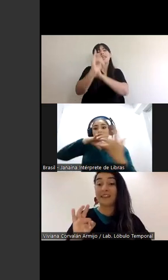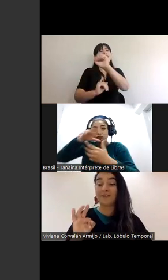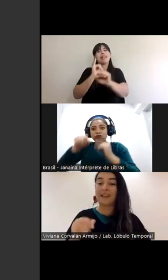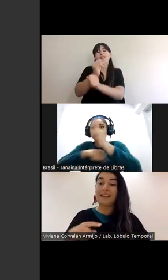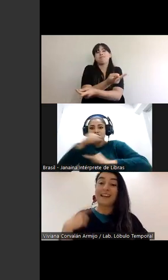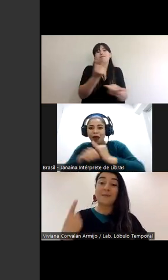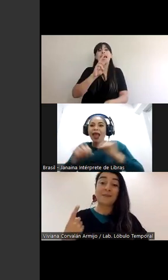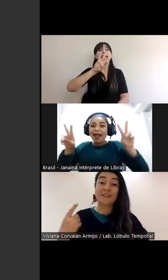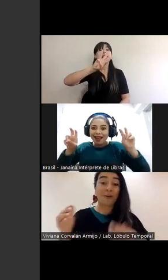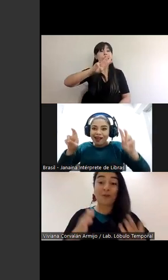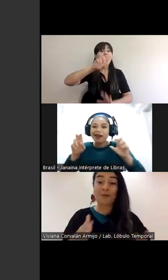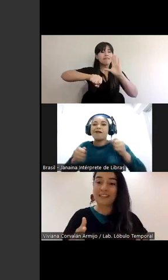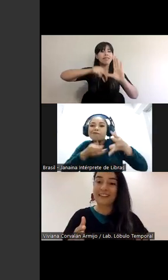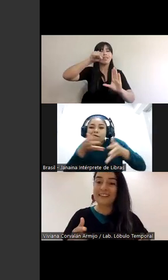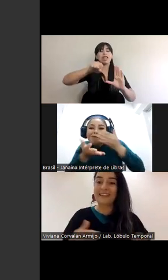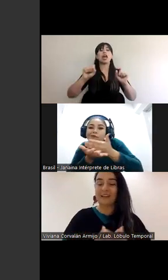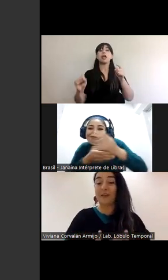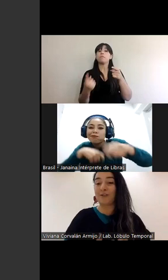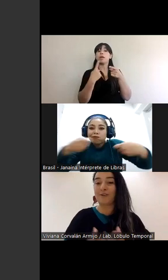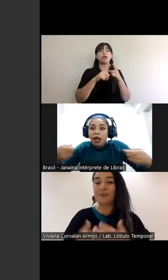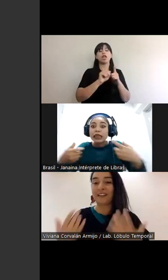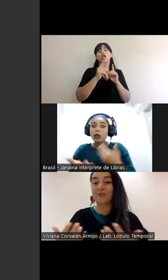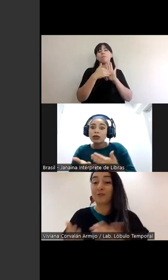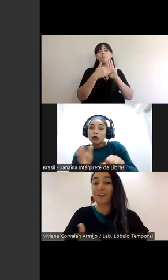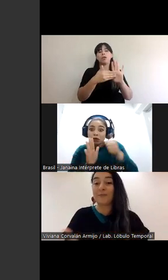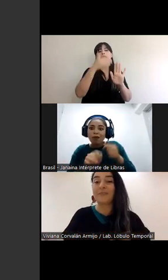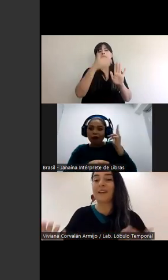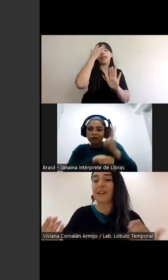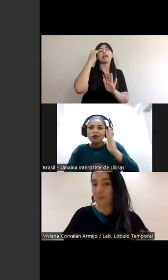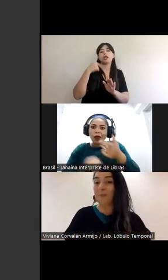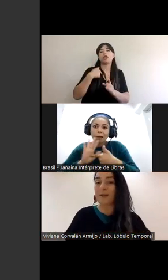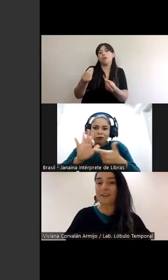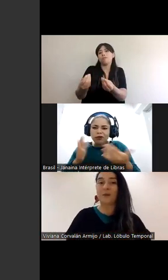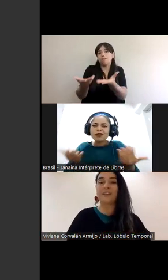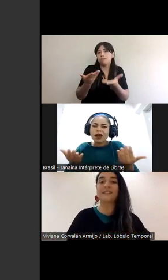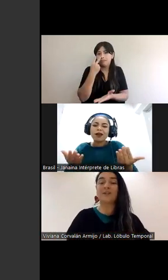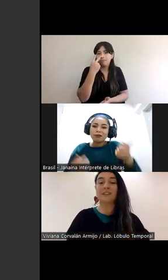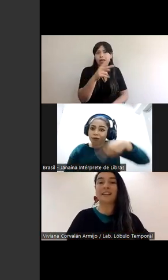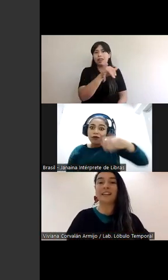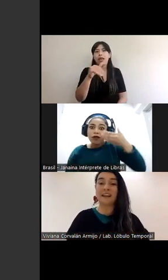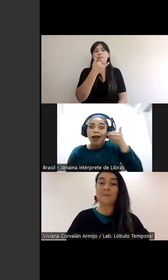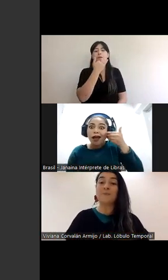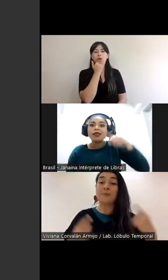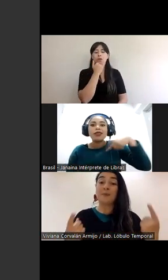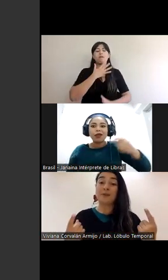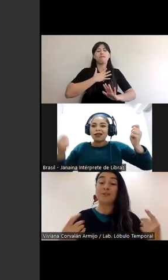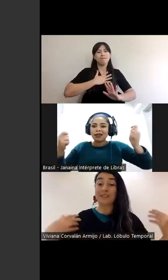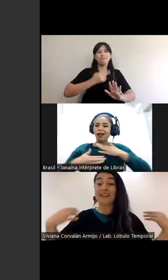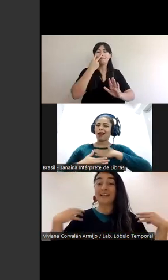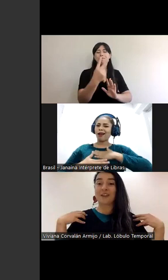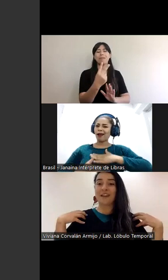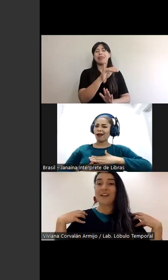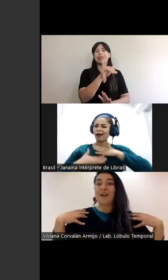tres videos. El primer video que no lo mostré aquí, que las dejo cordialmente para que lo puedan ver después con tranquilidad. Primero, donde